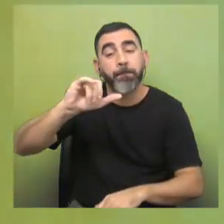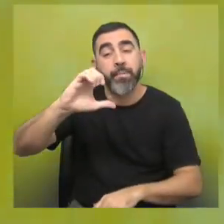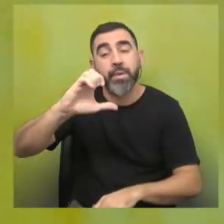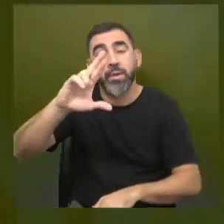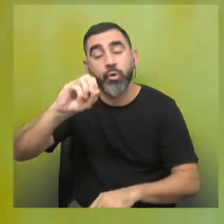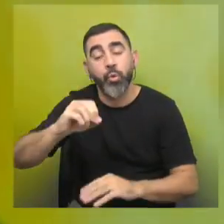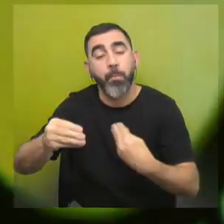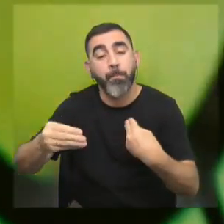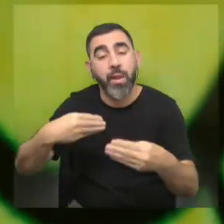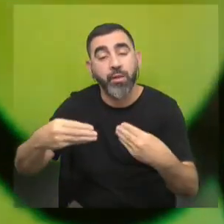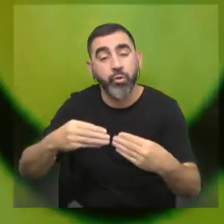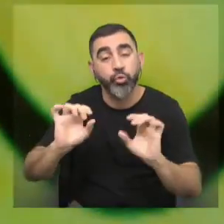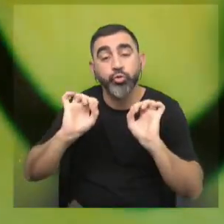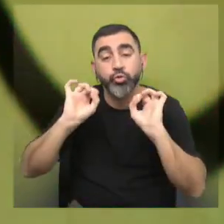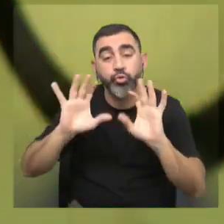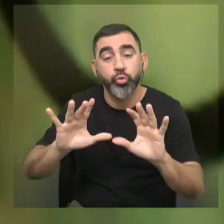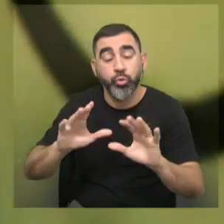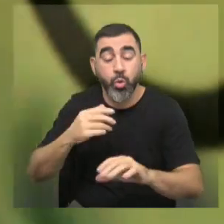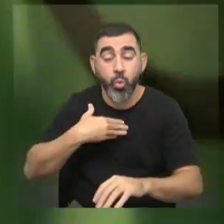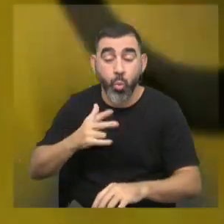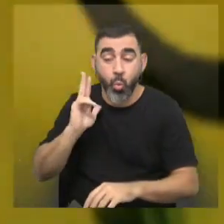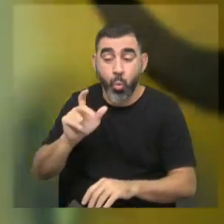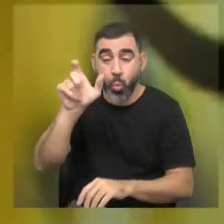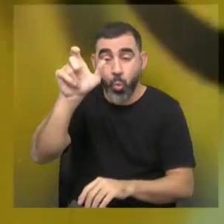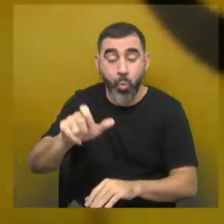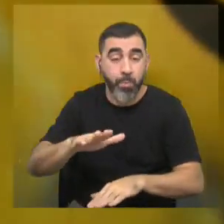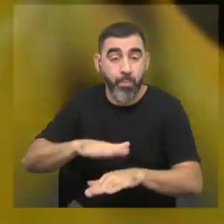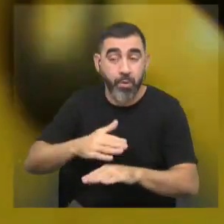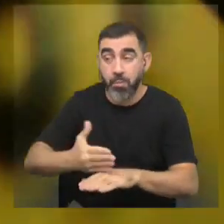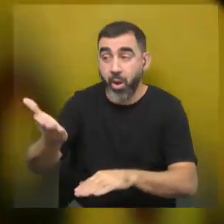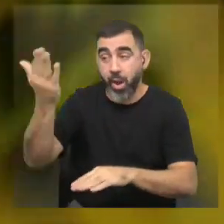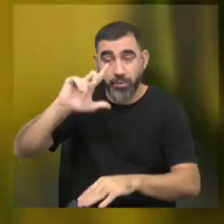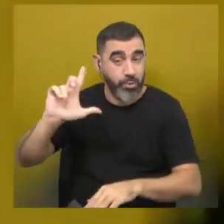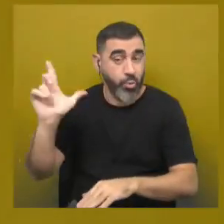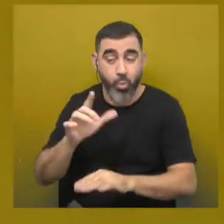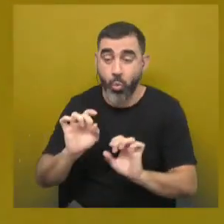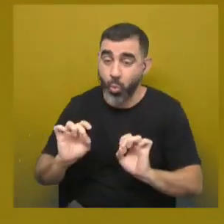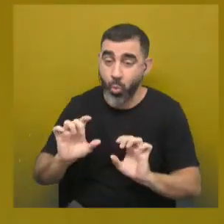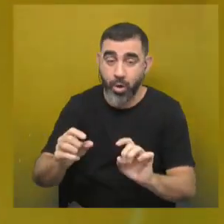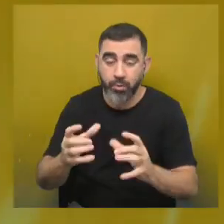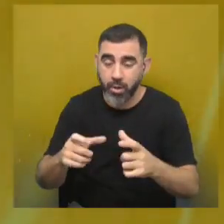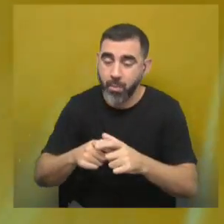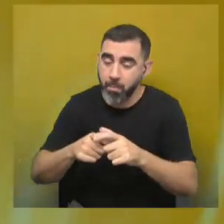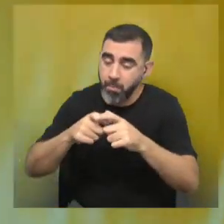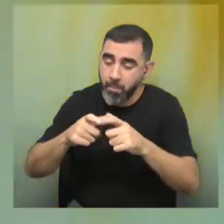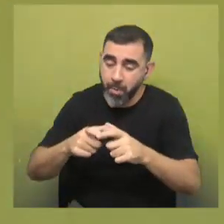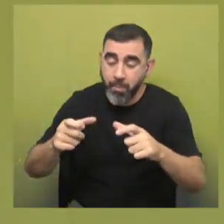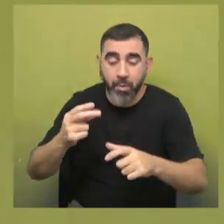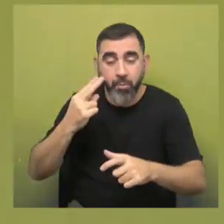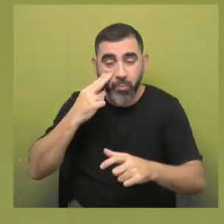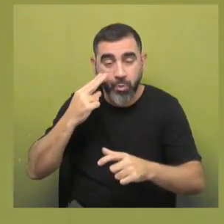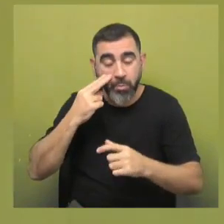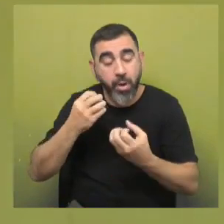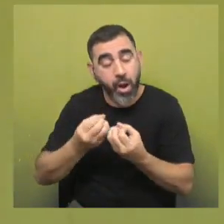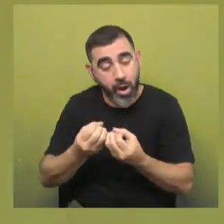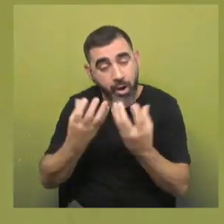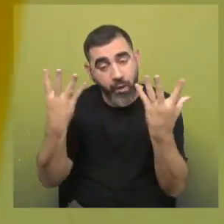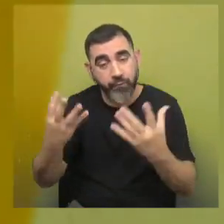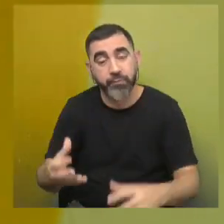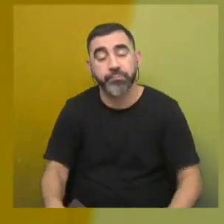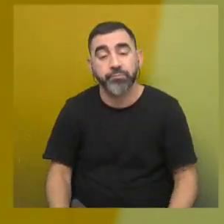enfermedades. Este laboratorio conjunto tendrá dos sedes, una en la ciudad china de Qingdao y la otra en Montevideo en instalaciones de